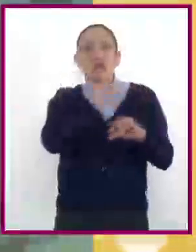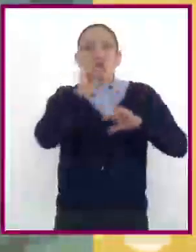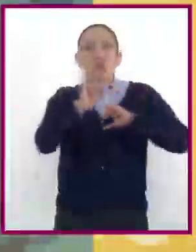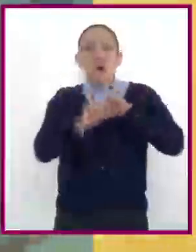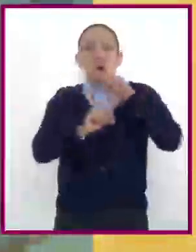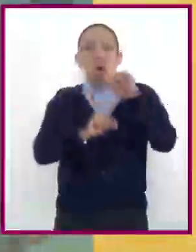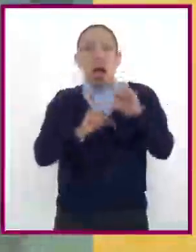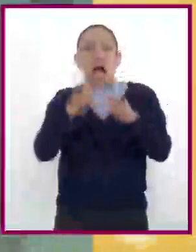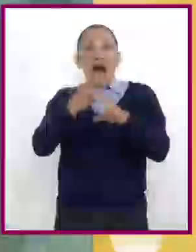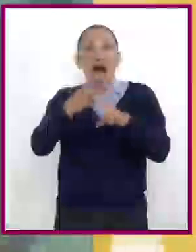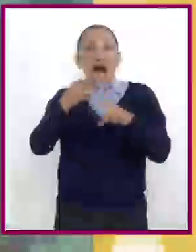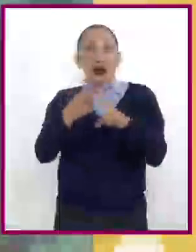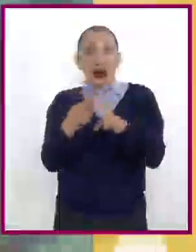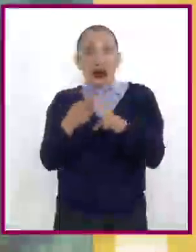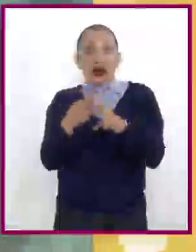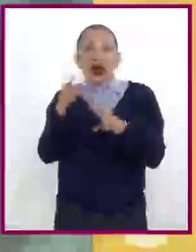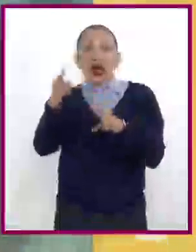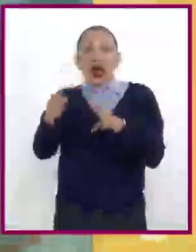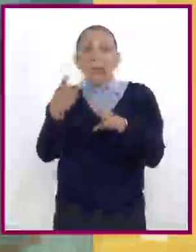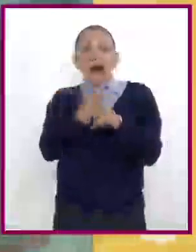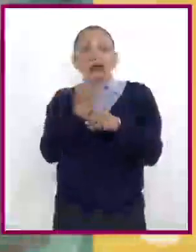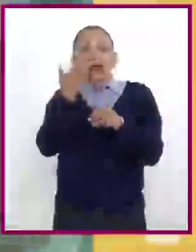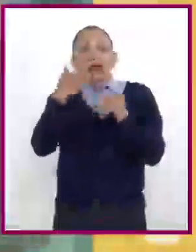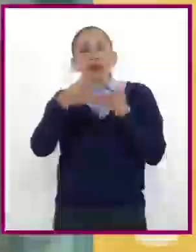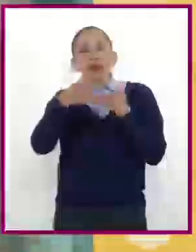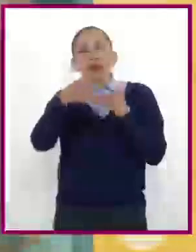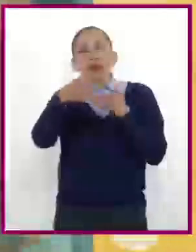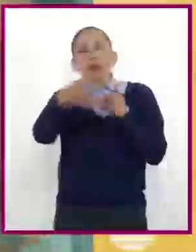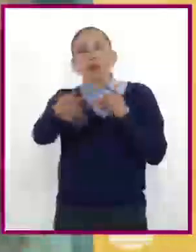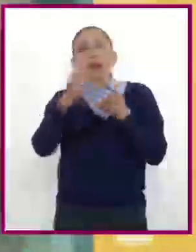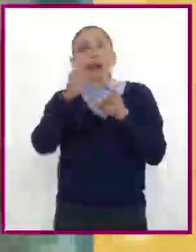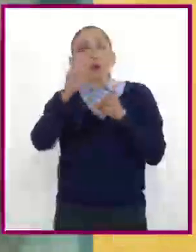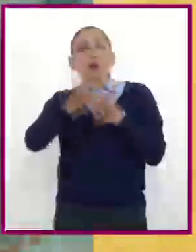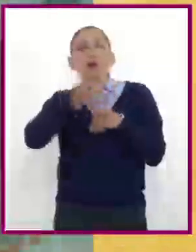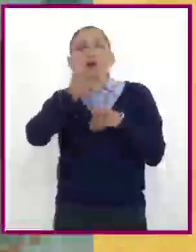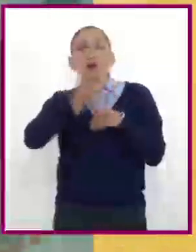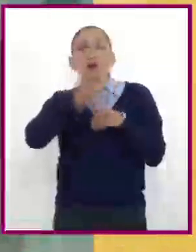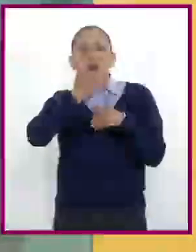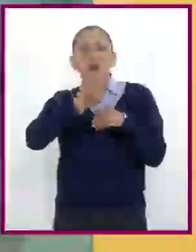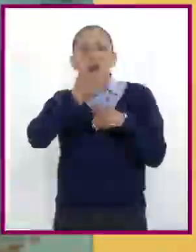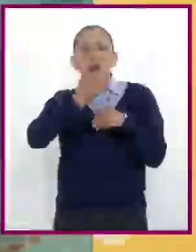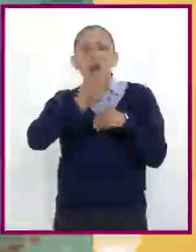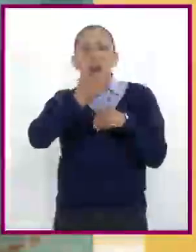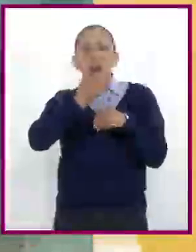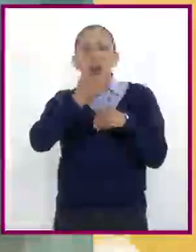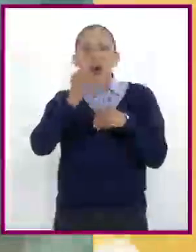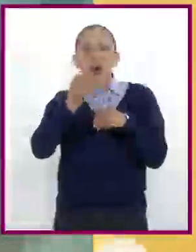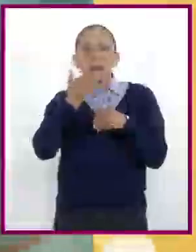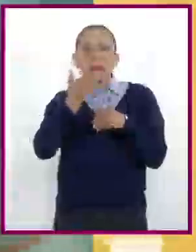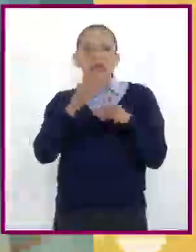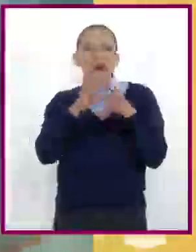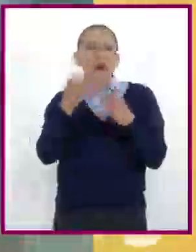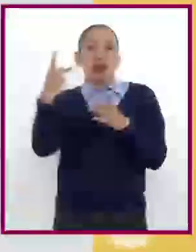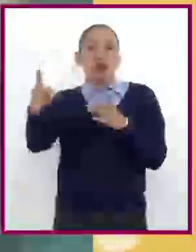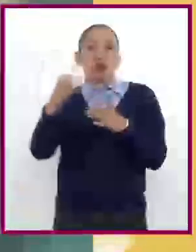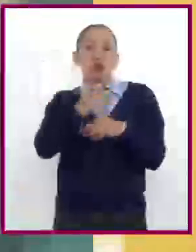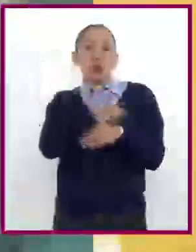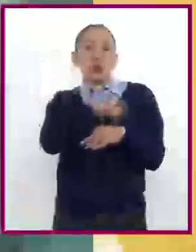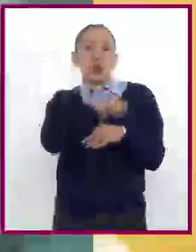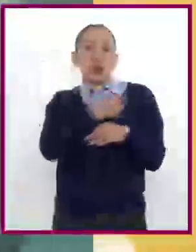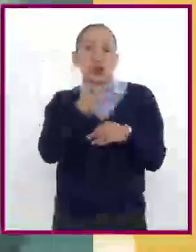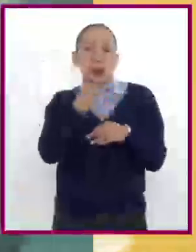poco hasta que pase el tiempo y se agarre un hábito, una buena forma de ejercer el